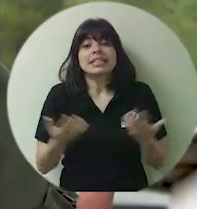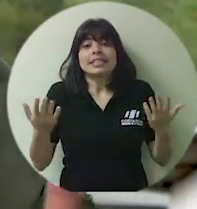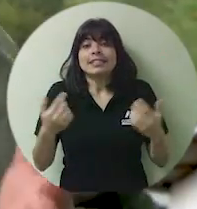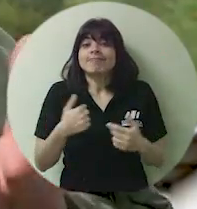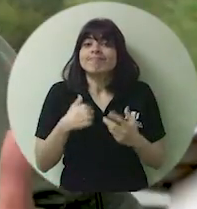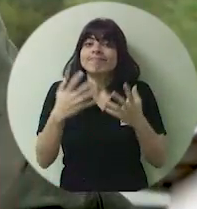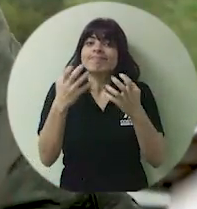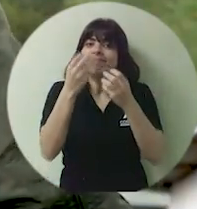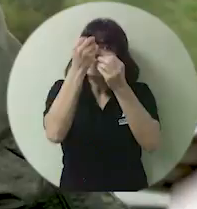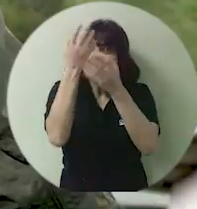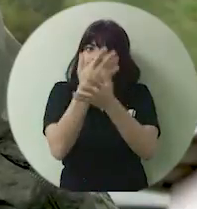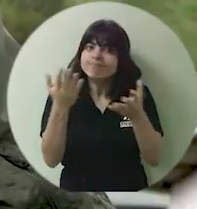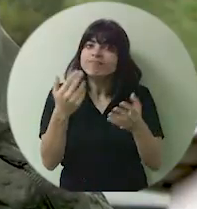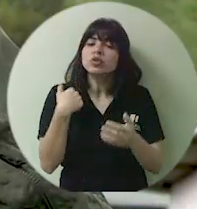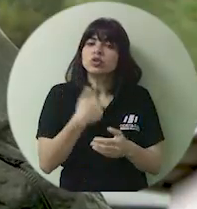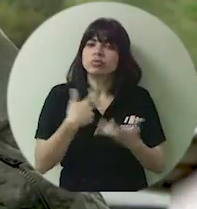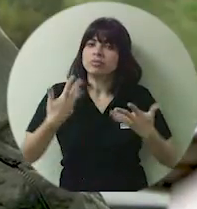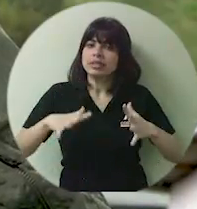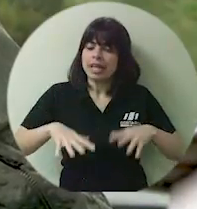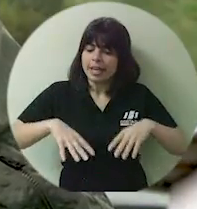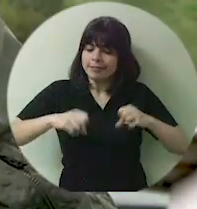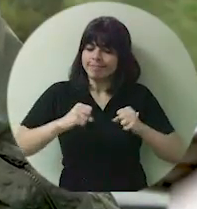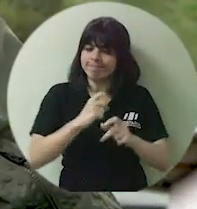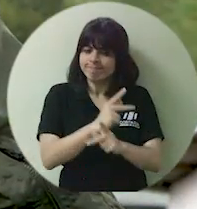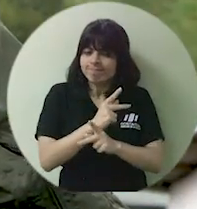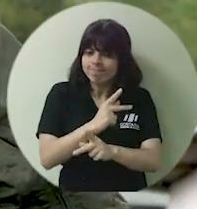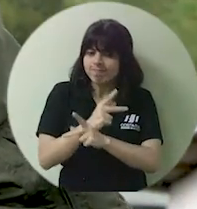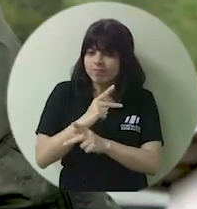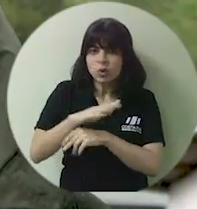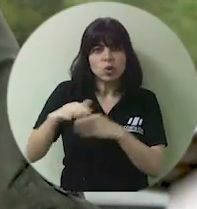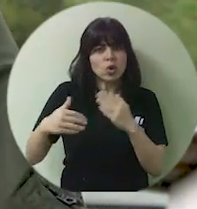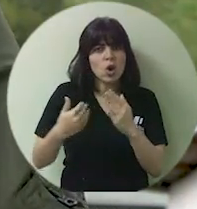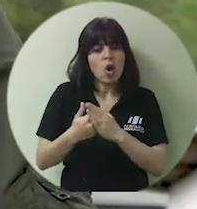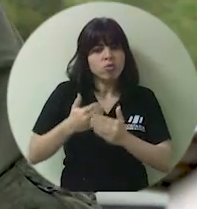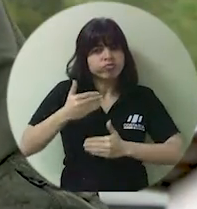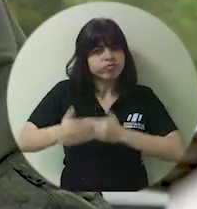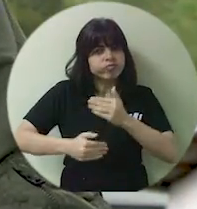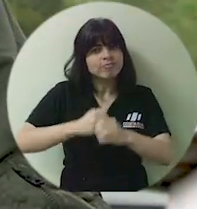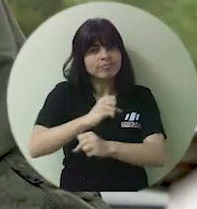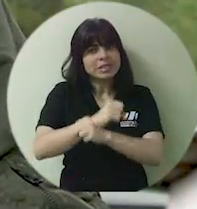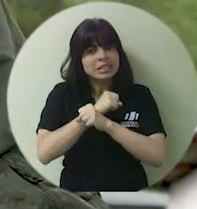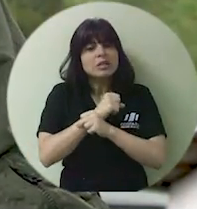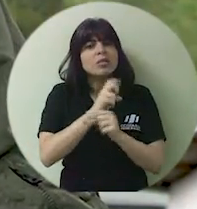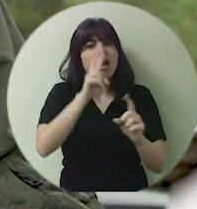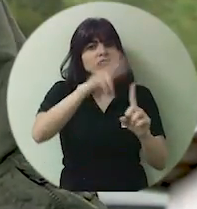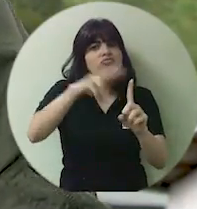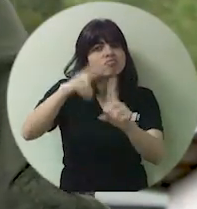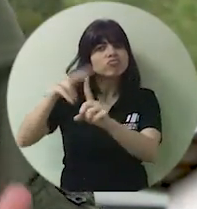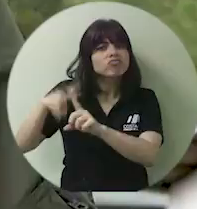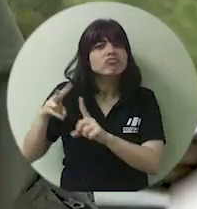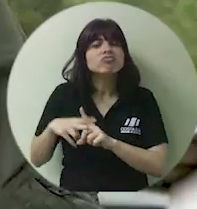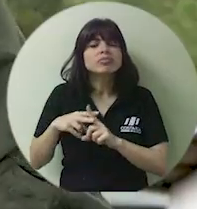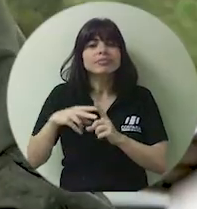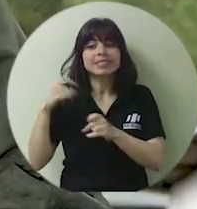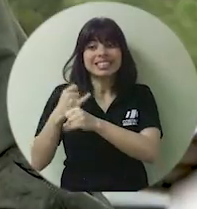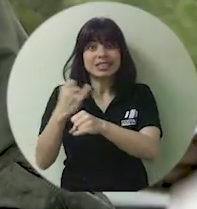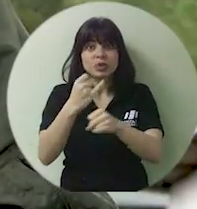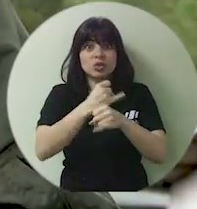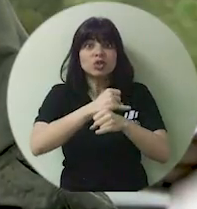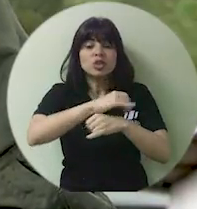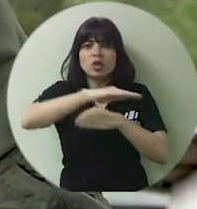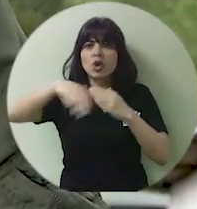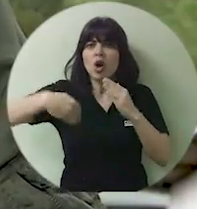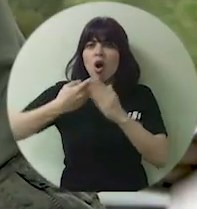bueno, quiero que sepan que hemos tomado todas las previsiones del caso, todos los protocolos de seguridad están habilitados, todas las